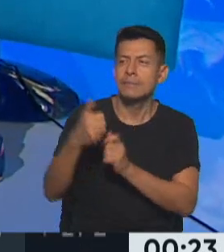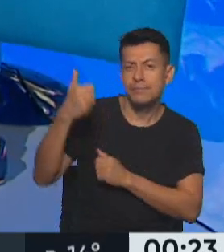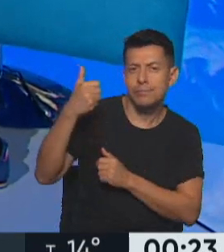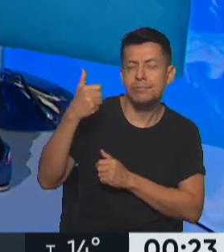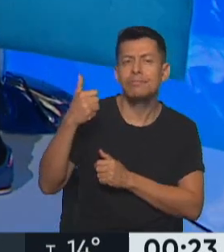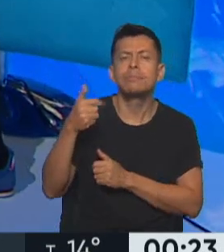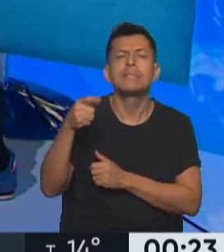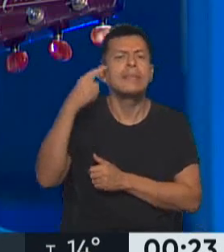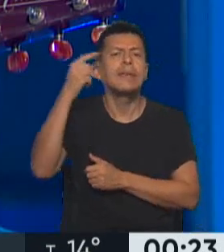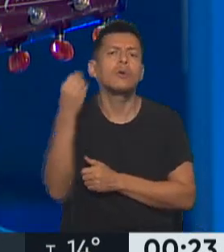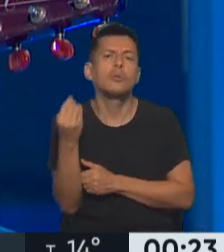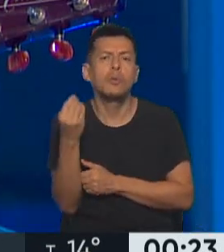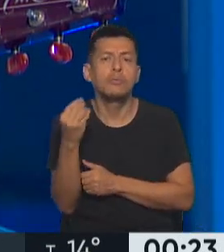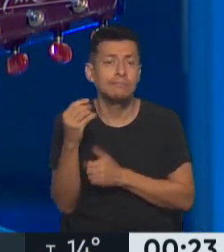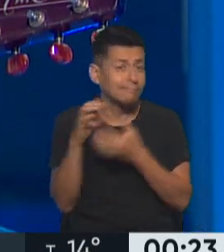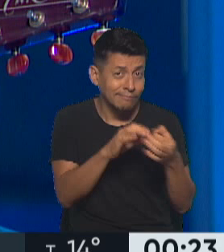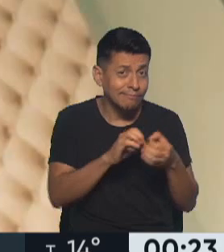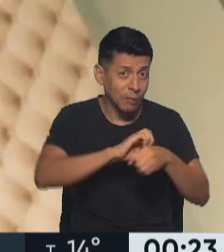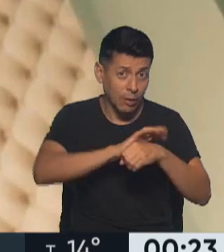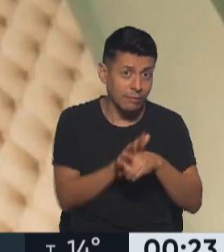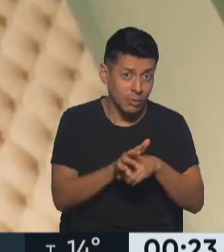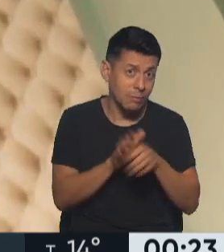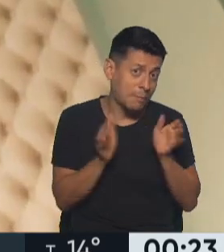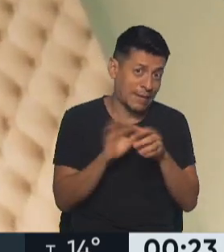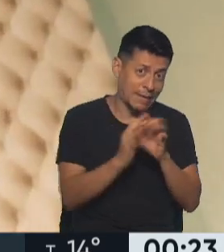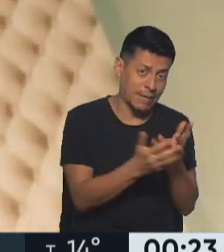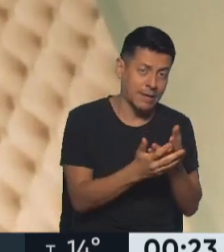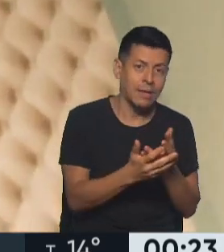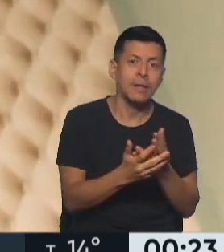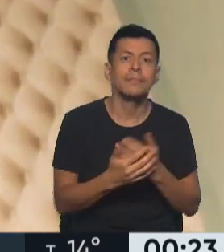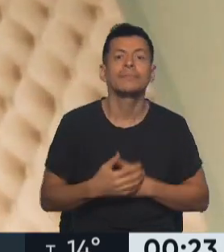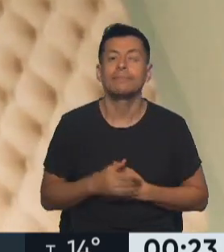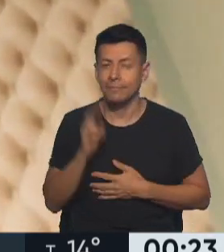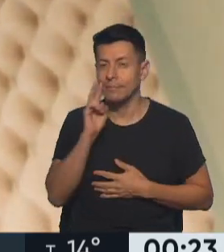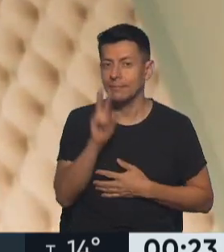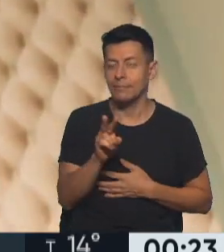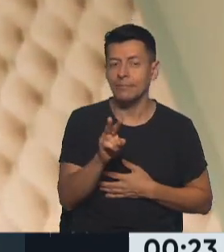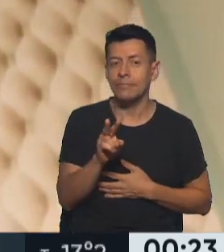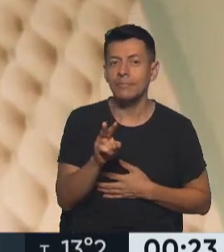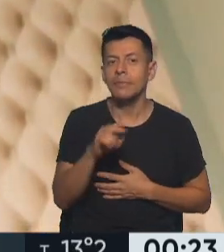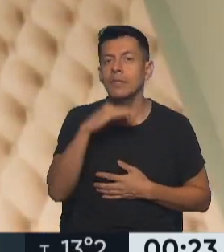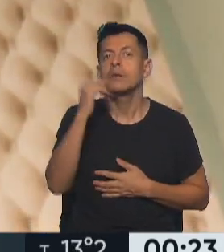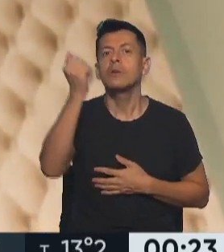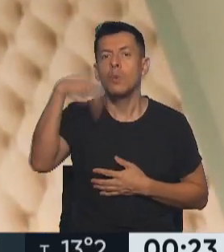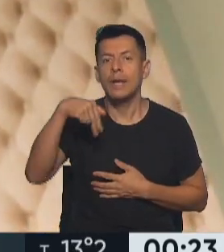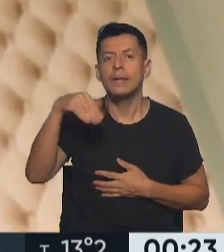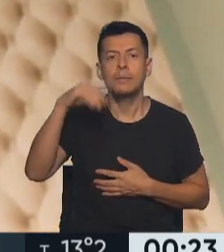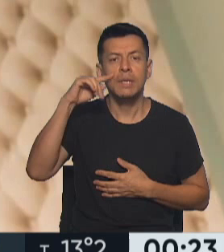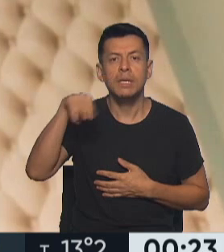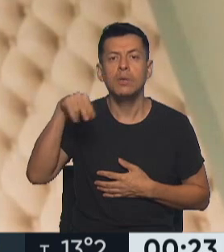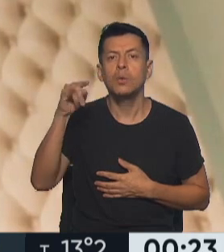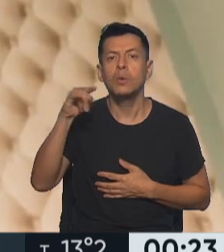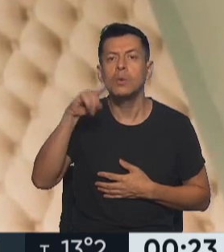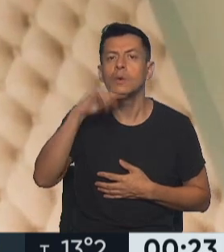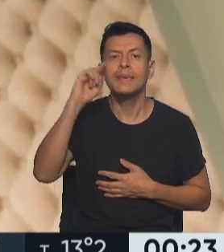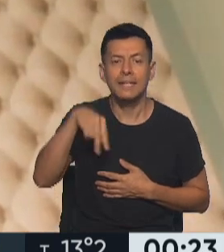¿Cómo surge la idea? No, porque ¿fue después? Esto fue ahora. Ahí lo vemos. A Juan Minujín. Juan es muy amigo, hace